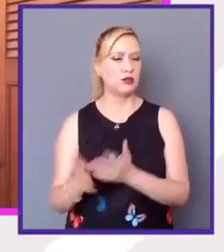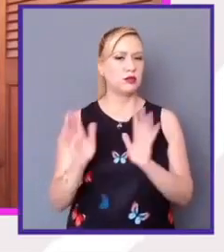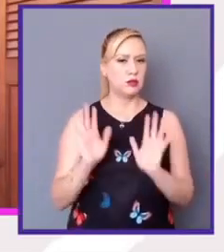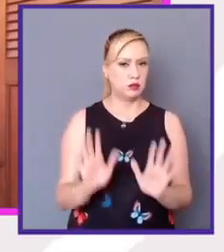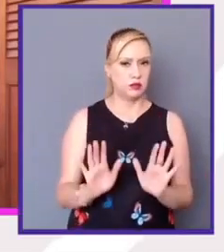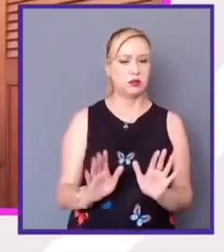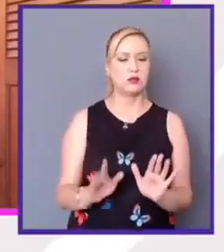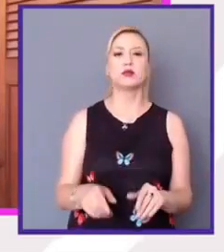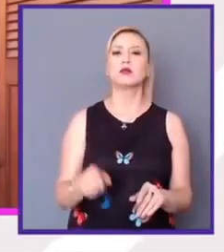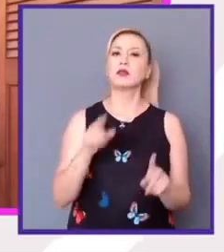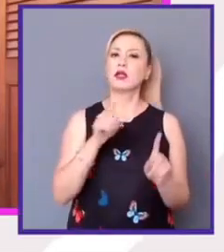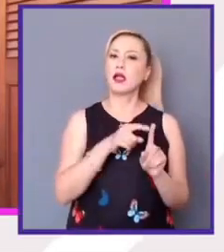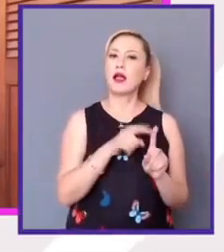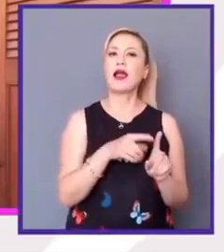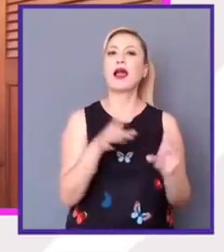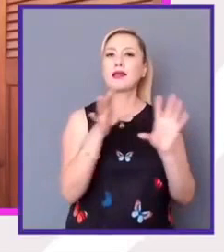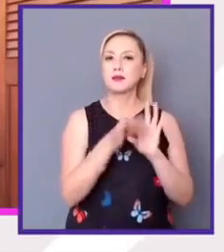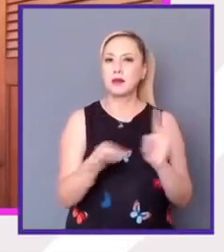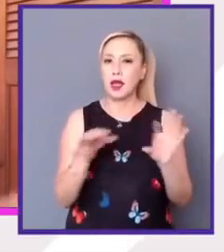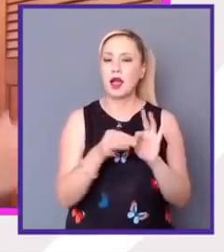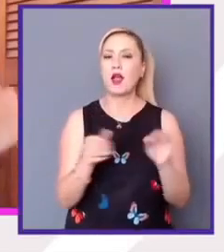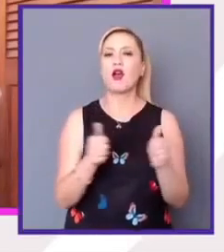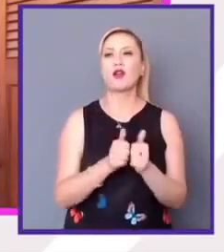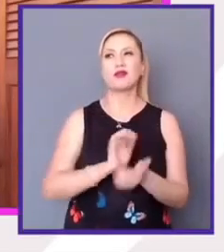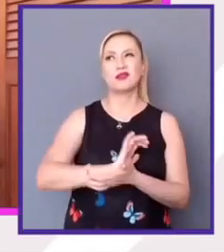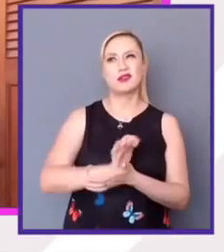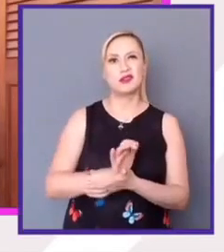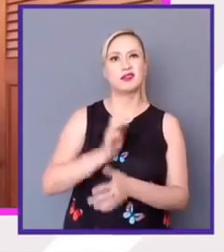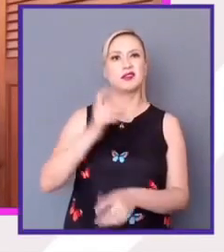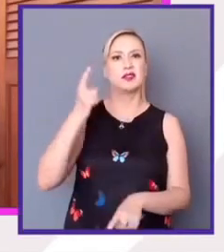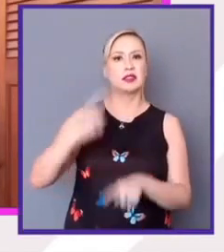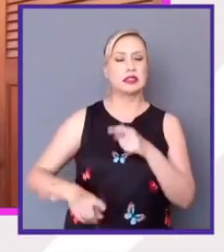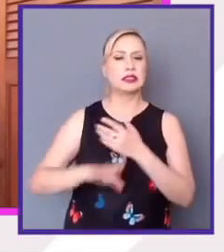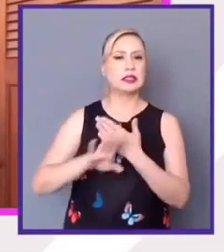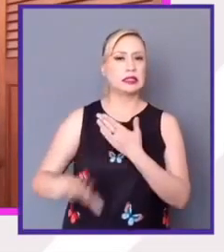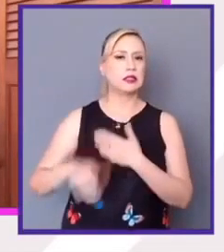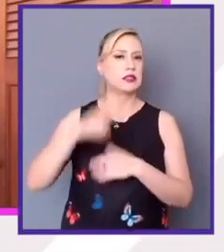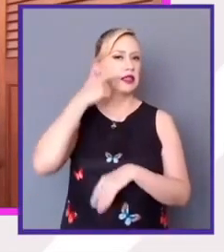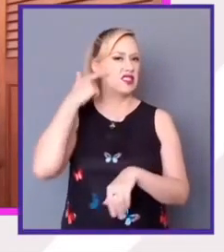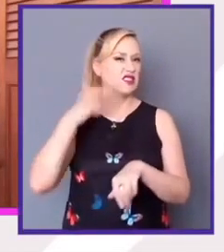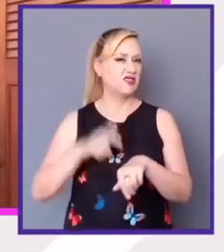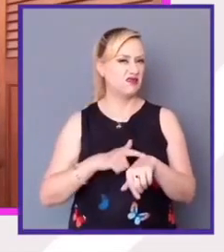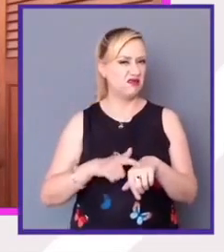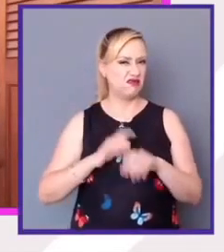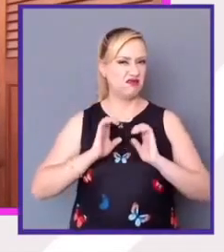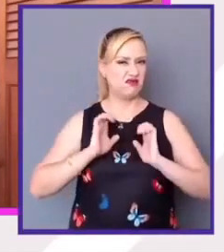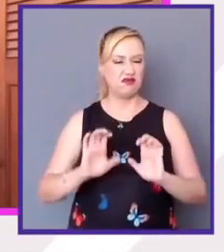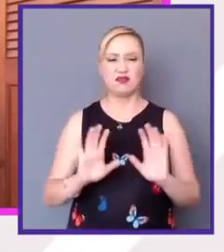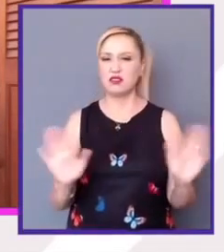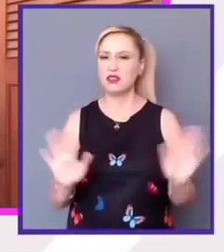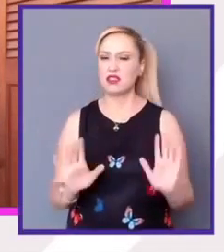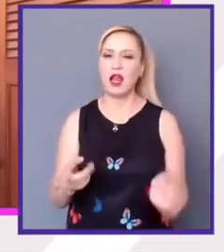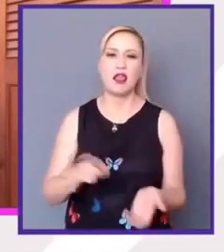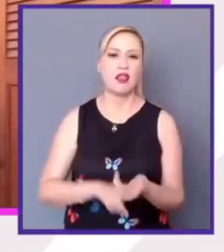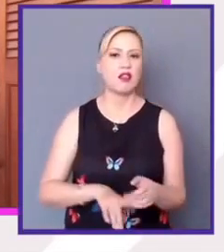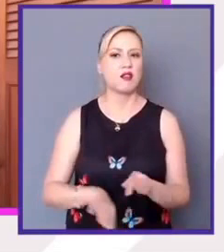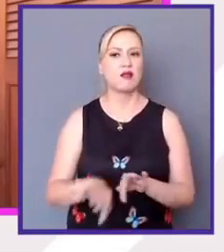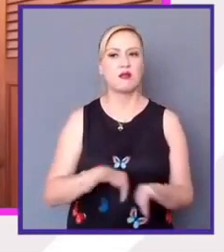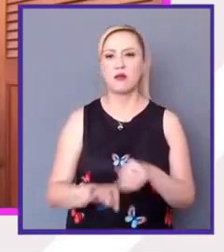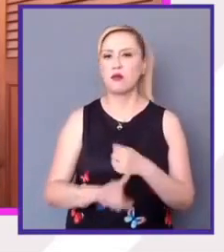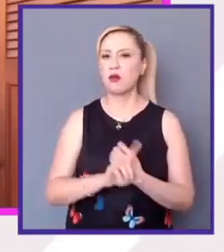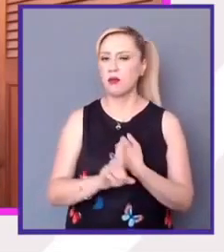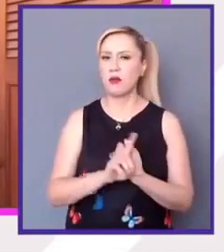¿no?, a través de políticas antidiscriminatorias y antirracistas, pues que el racismo es un problema en el espacio laboral y que pues,